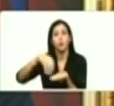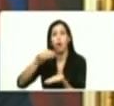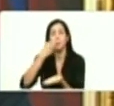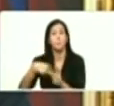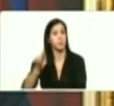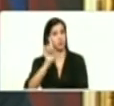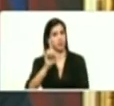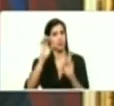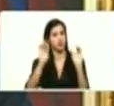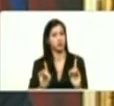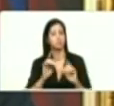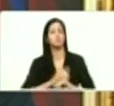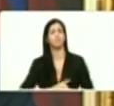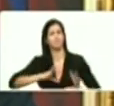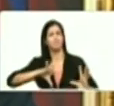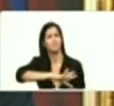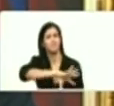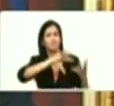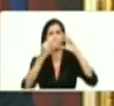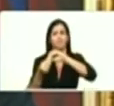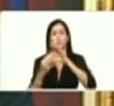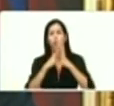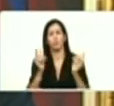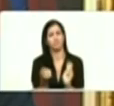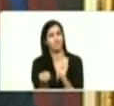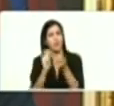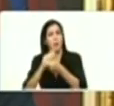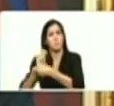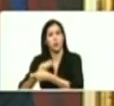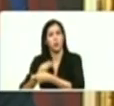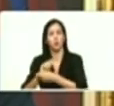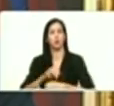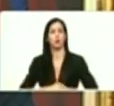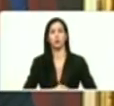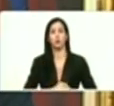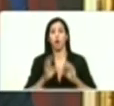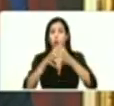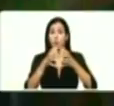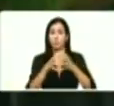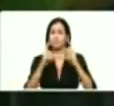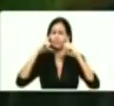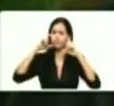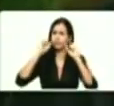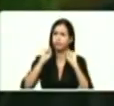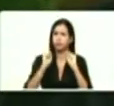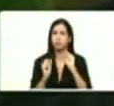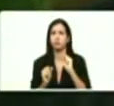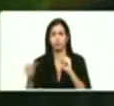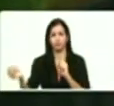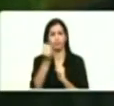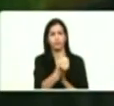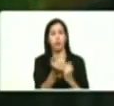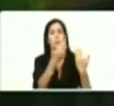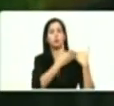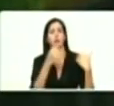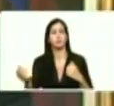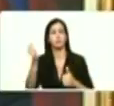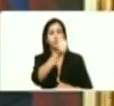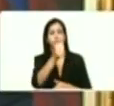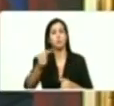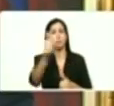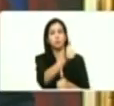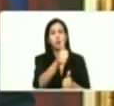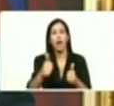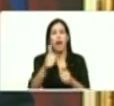primero reestructurarlo todo y poner equipos muy eficientes que se encarguen de esto